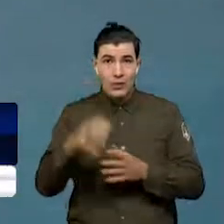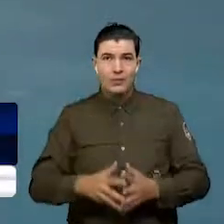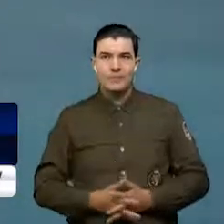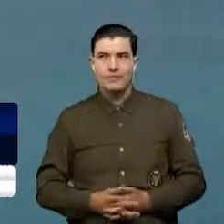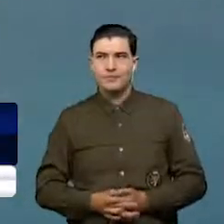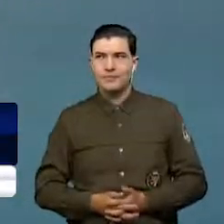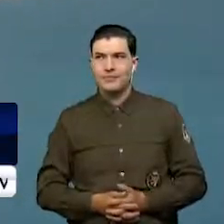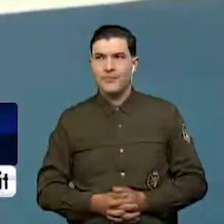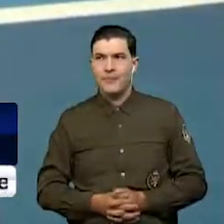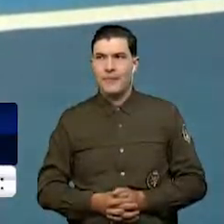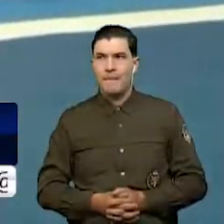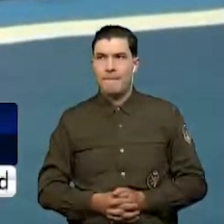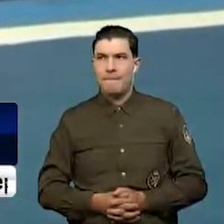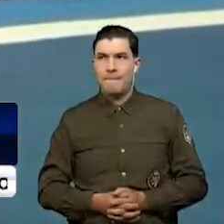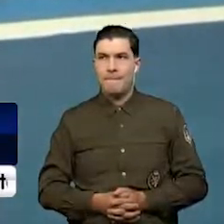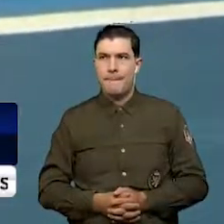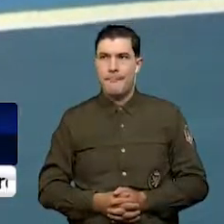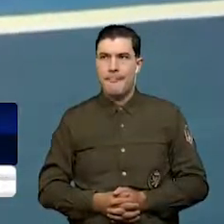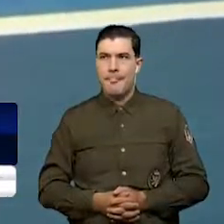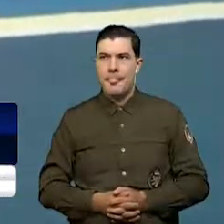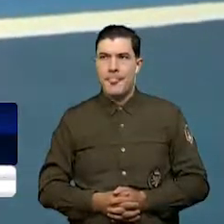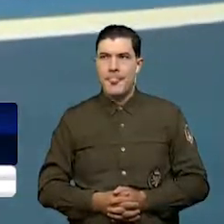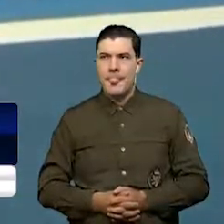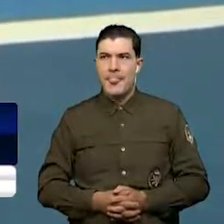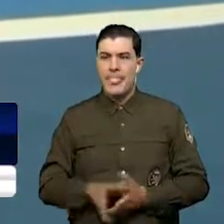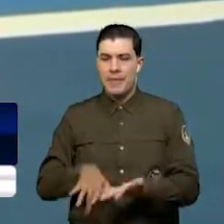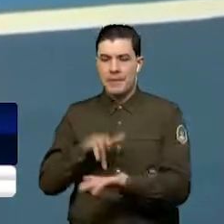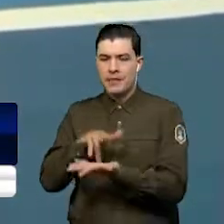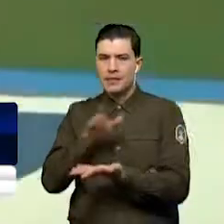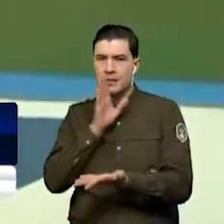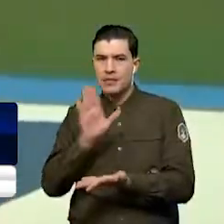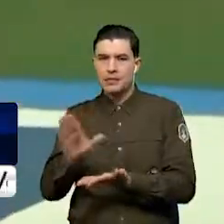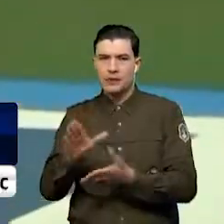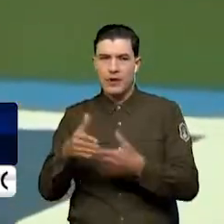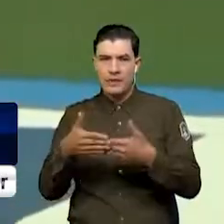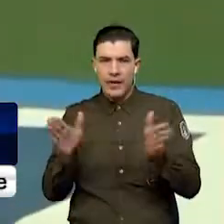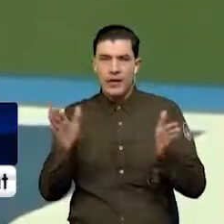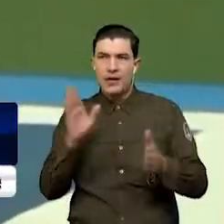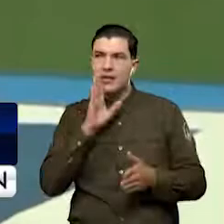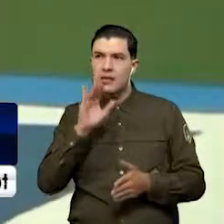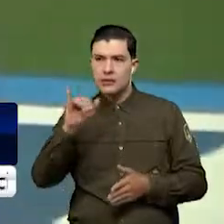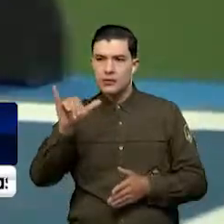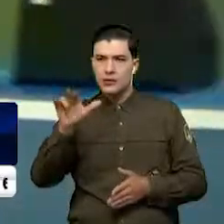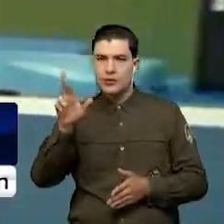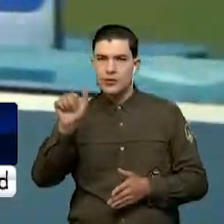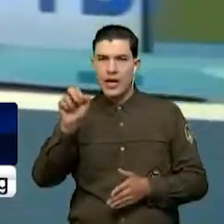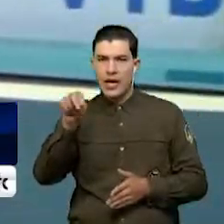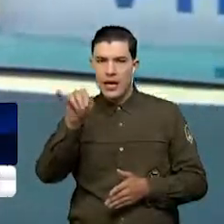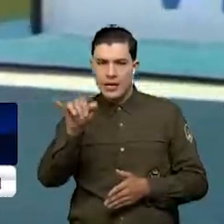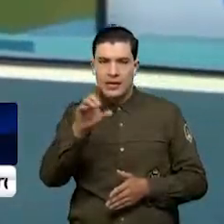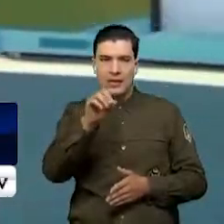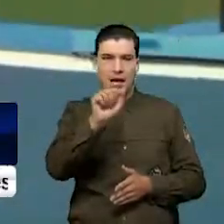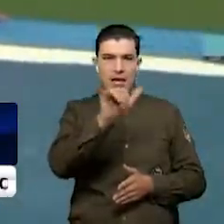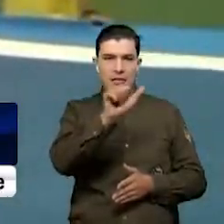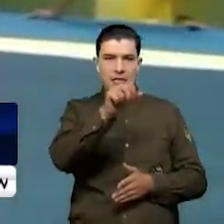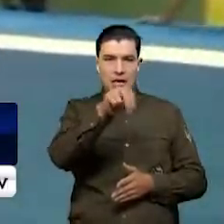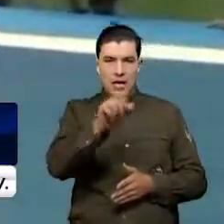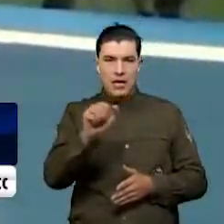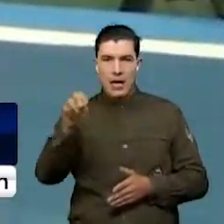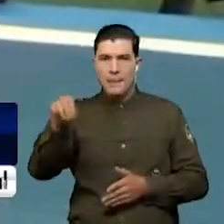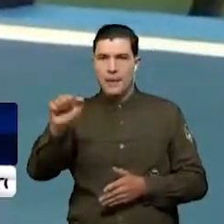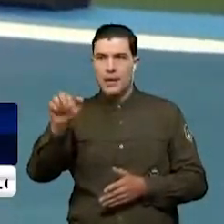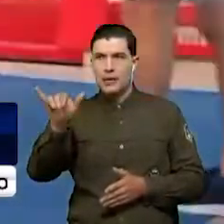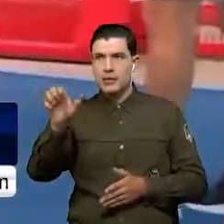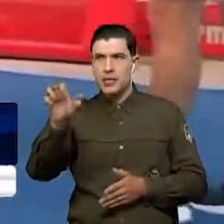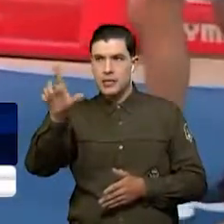femenina orientada por roberto león menezes estarán compitiendo en categoría abierta durán y avendaño diane ardila y mayer libera